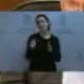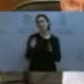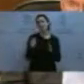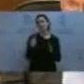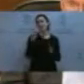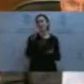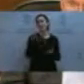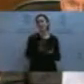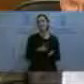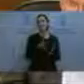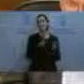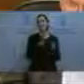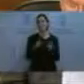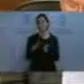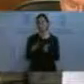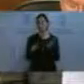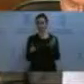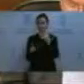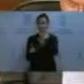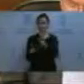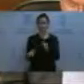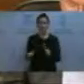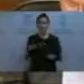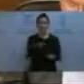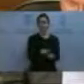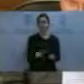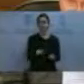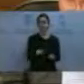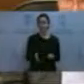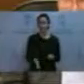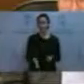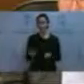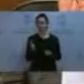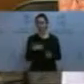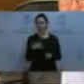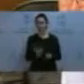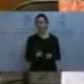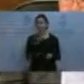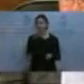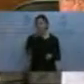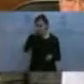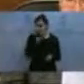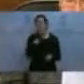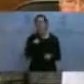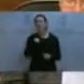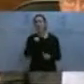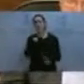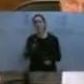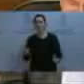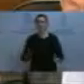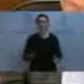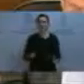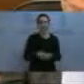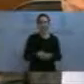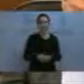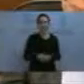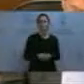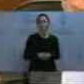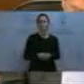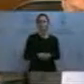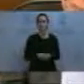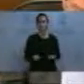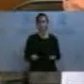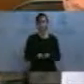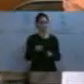fechas parte de una película en las instalaciones. Si no lo sabía, se lo digo yo. Pues eso va a quedar, bueno, pues como un